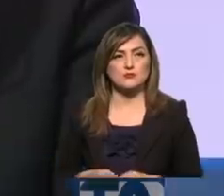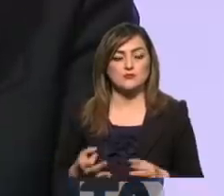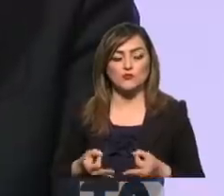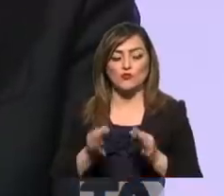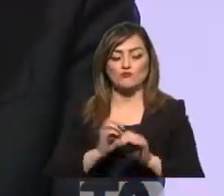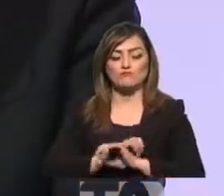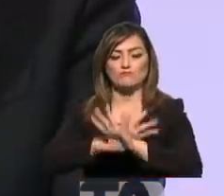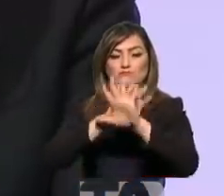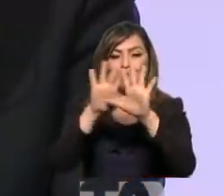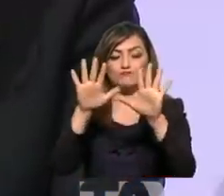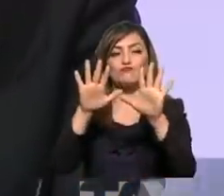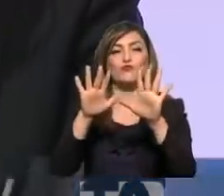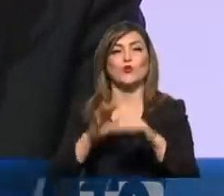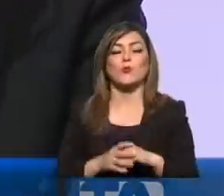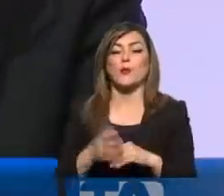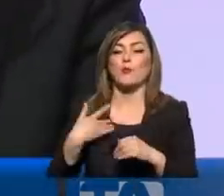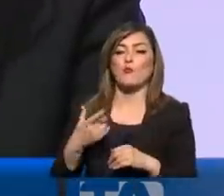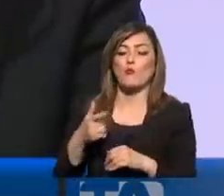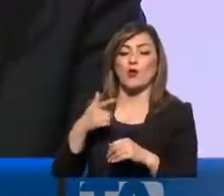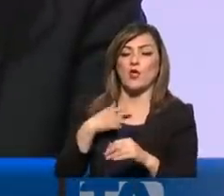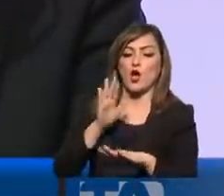expeditos de repetición